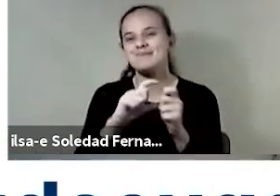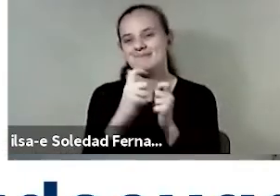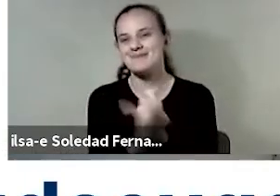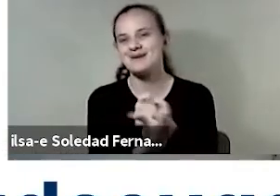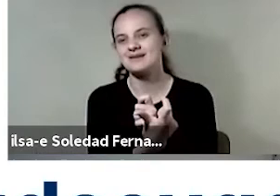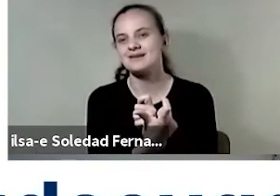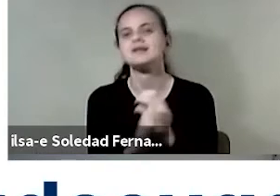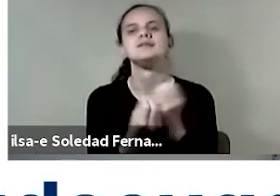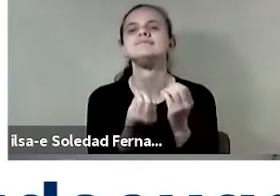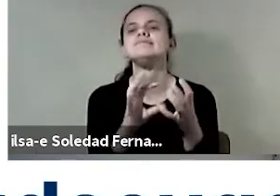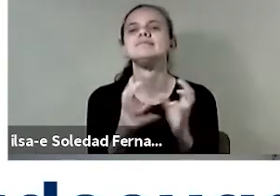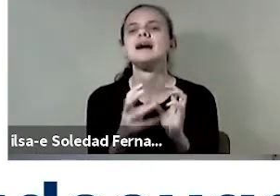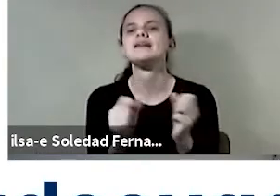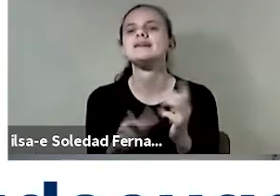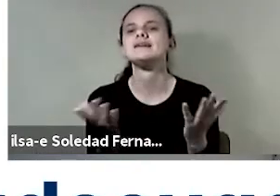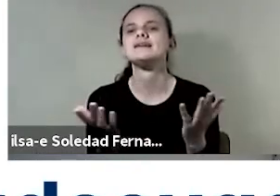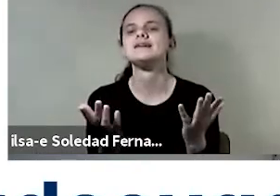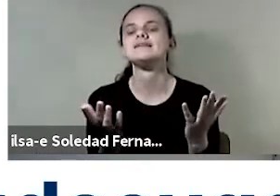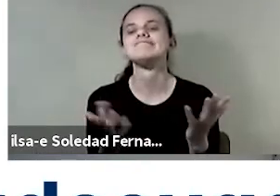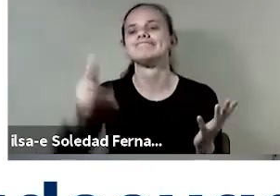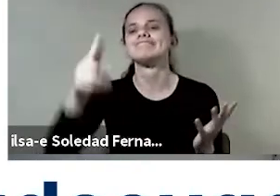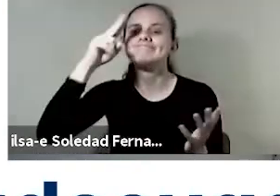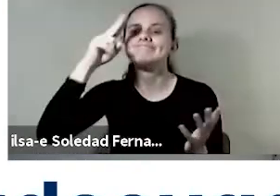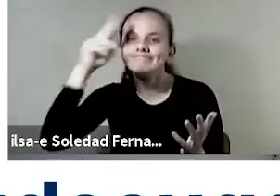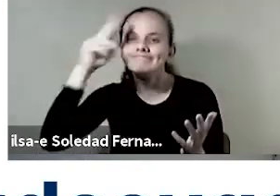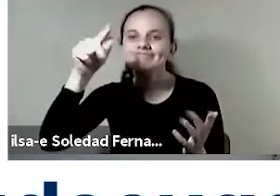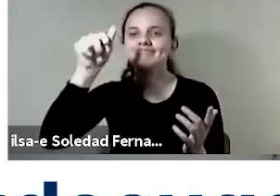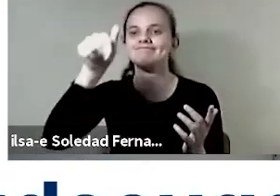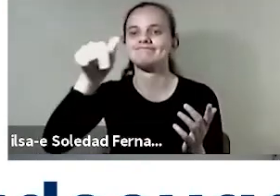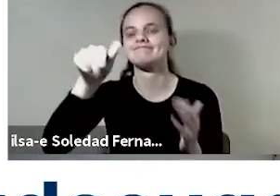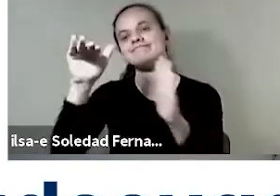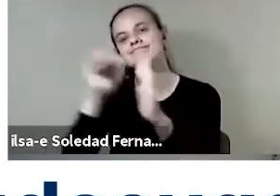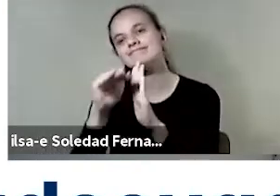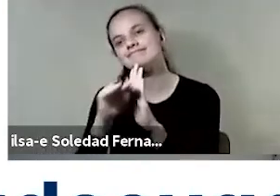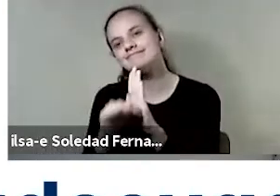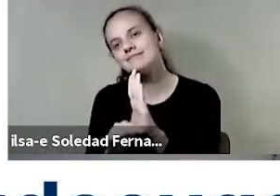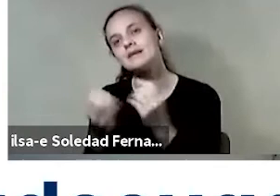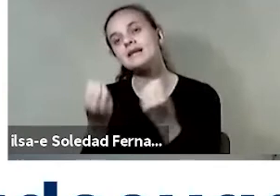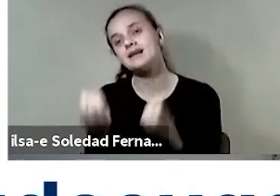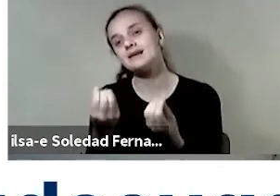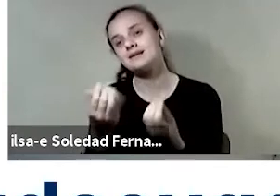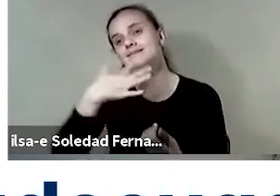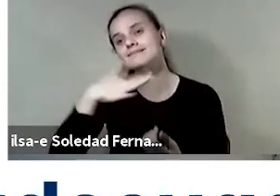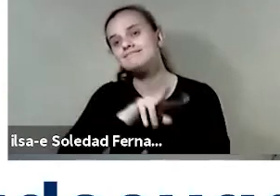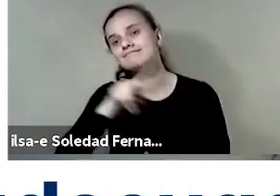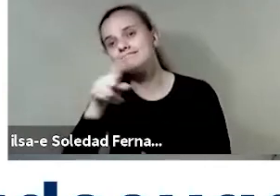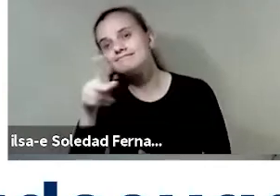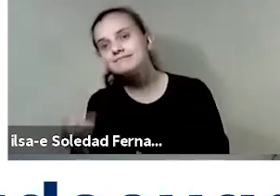con que construyamos la Internet de una manera que realmente respete